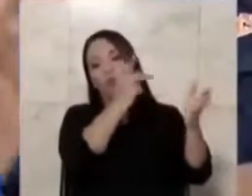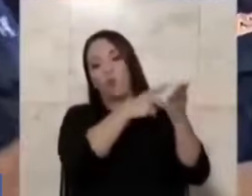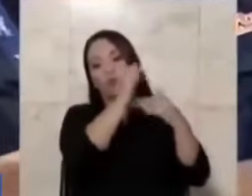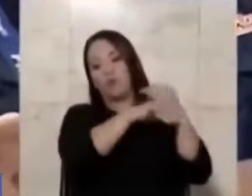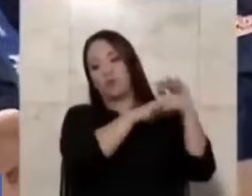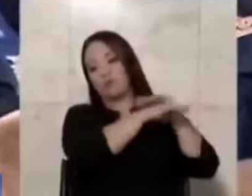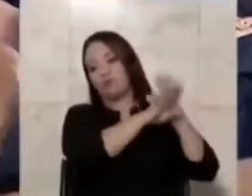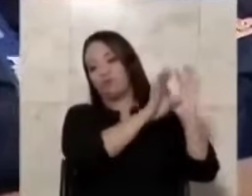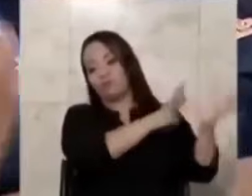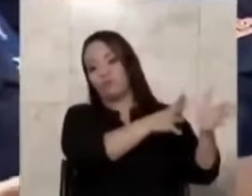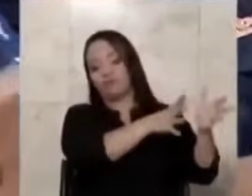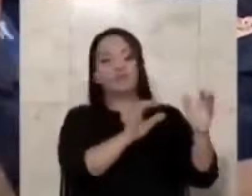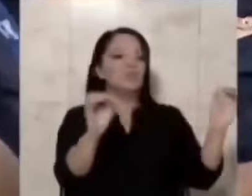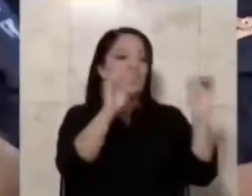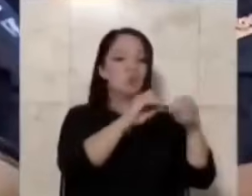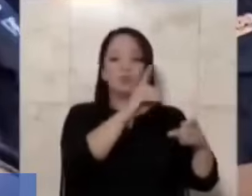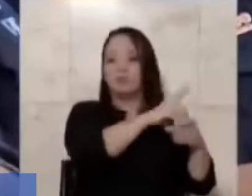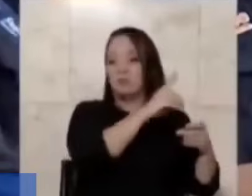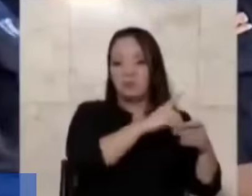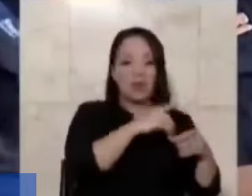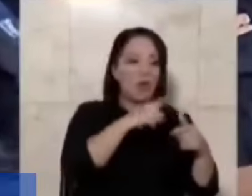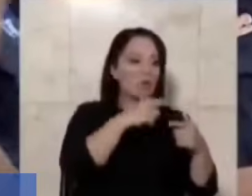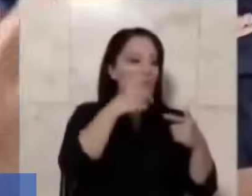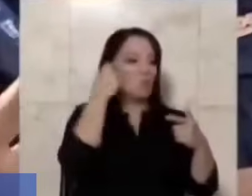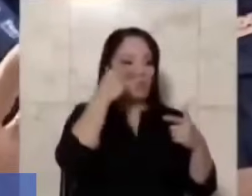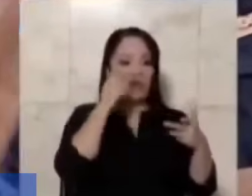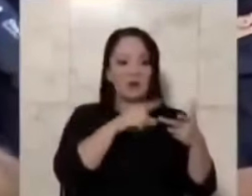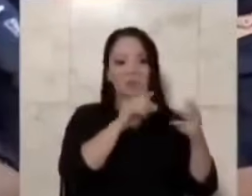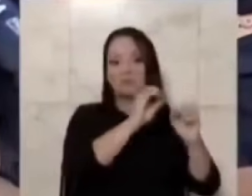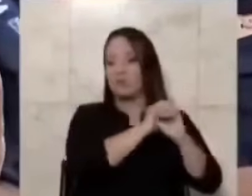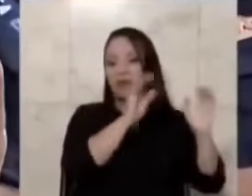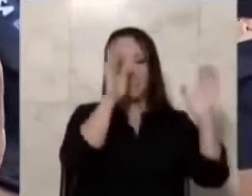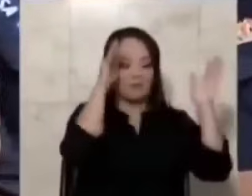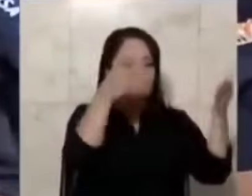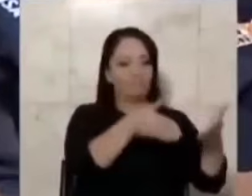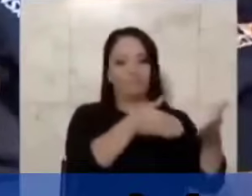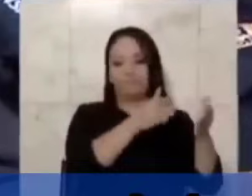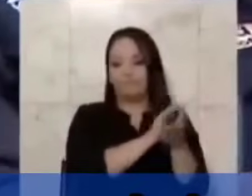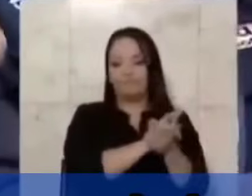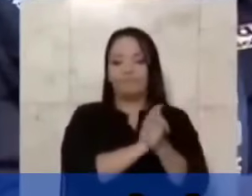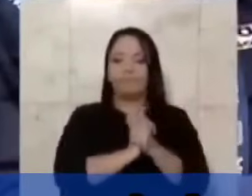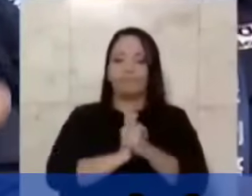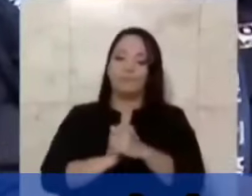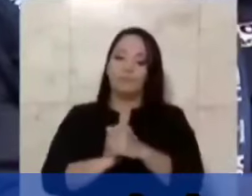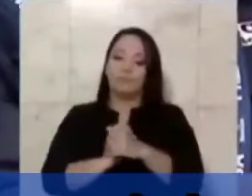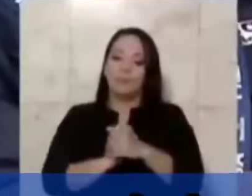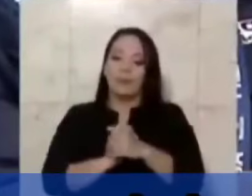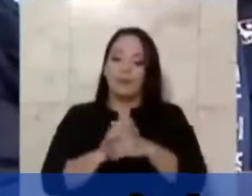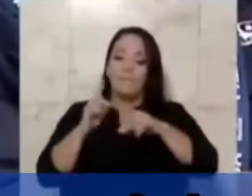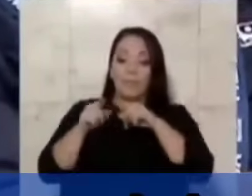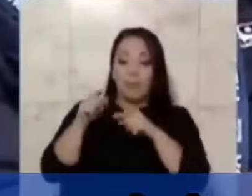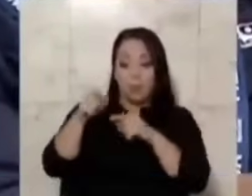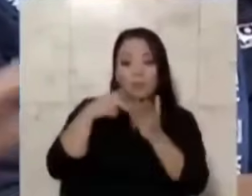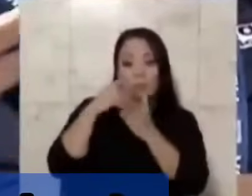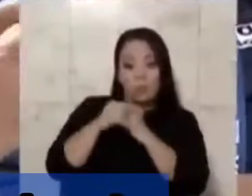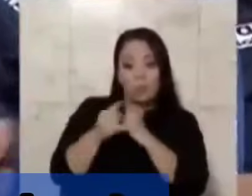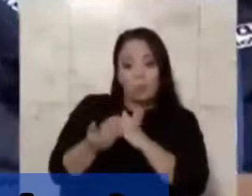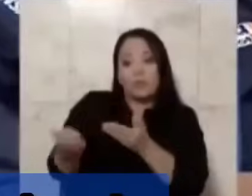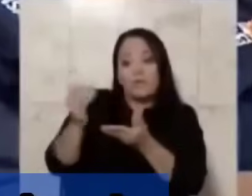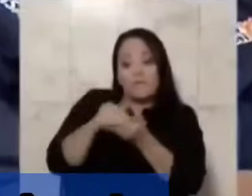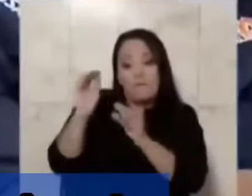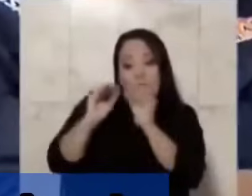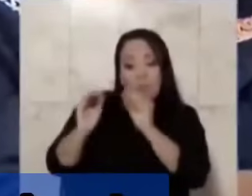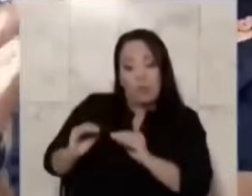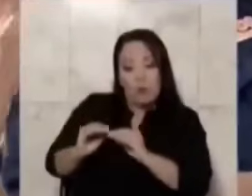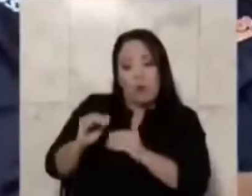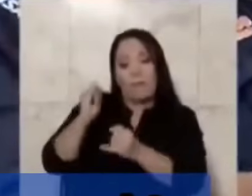sin que ningún diputado, ni de gobierno, ni de oposición lo rescatara y ni el gobierno. Entonces, si se reformula este proyecto de ley para el combate al